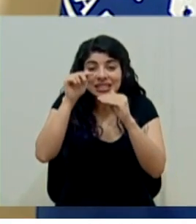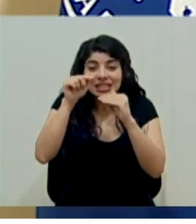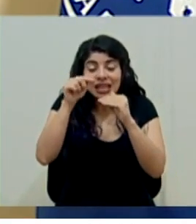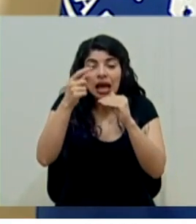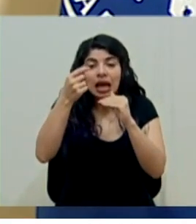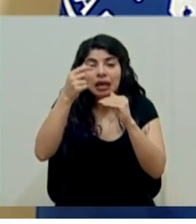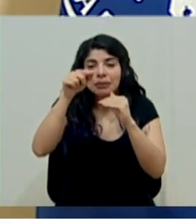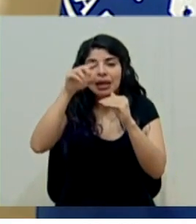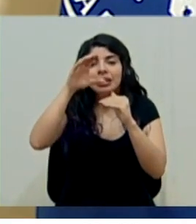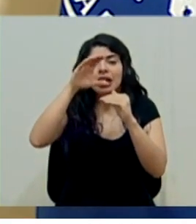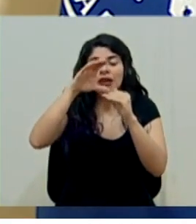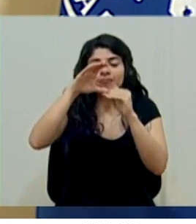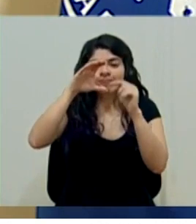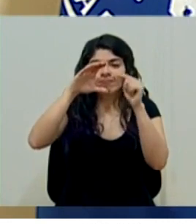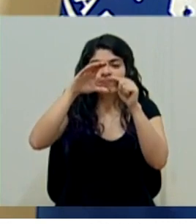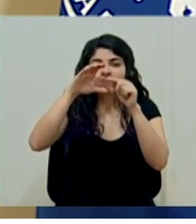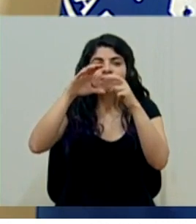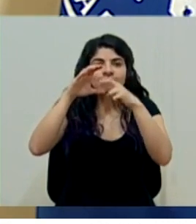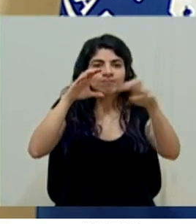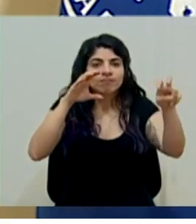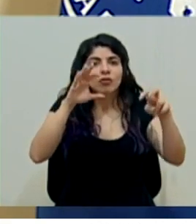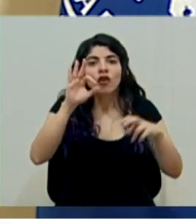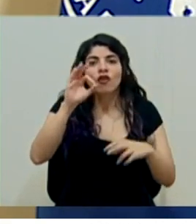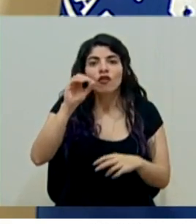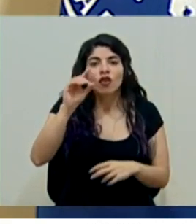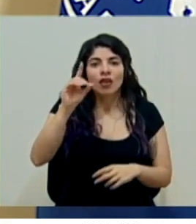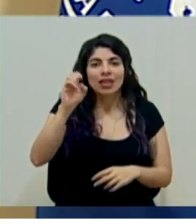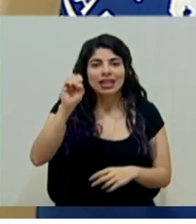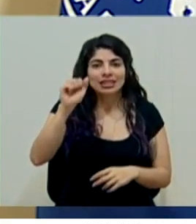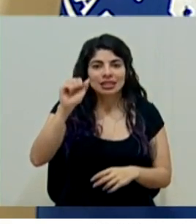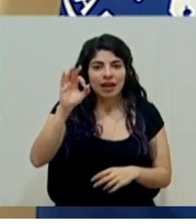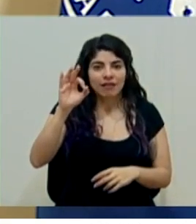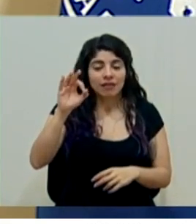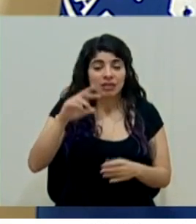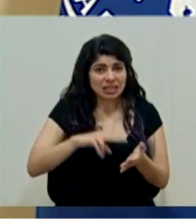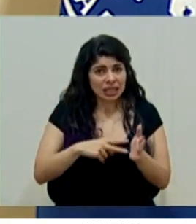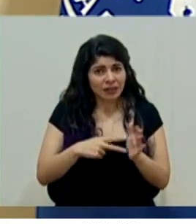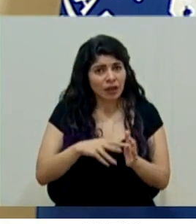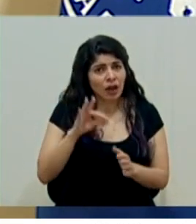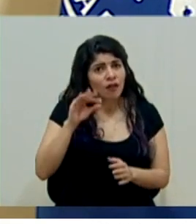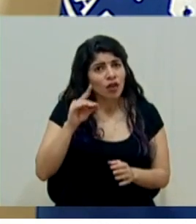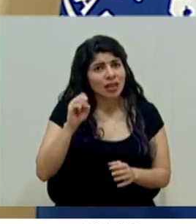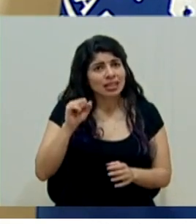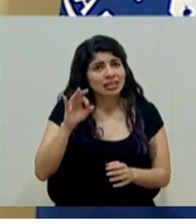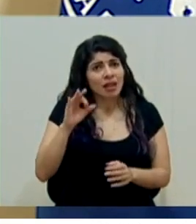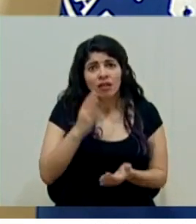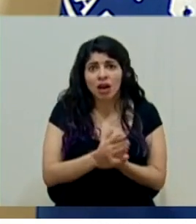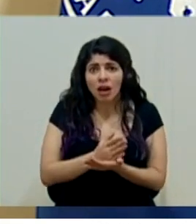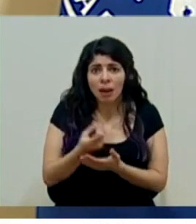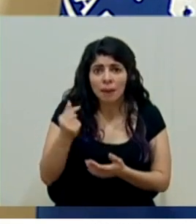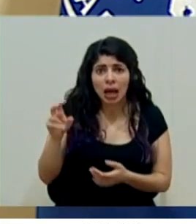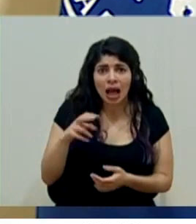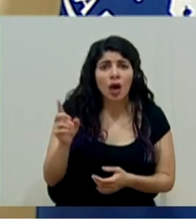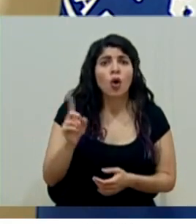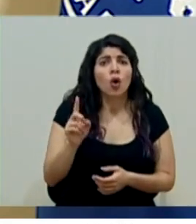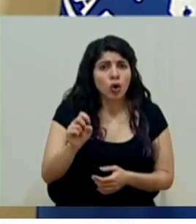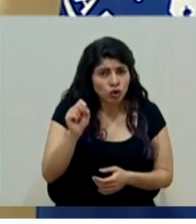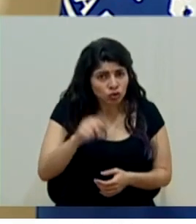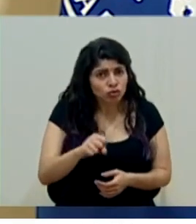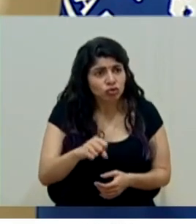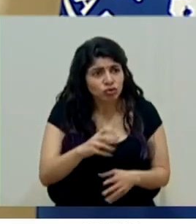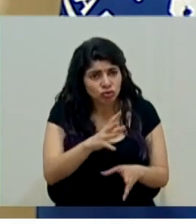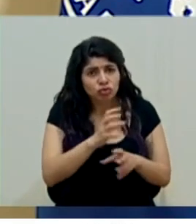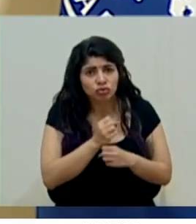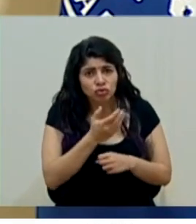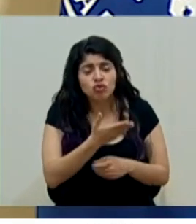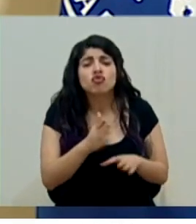direccionado a FODESAF. ¿Pero significa que FODESAF no va a recibir esa plata? No, sí la va a recibir. La